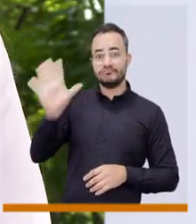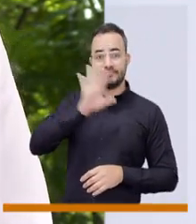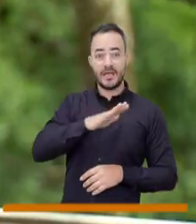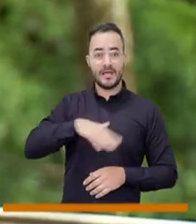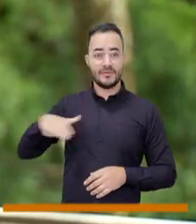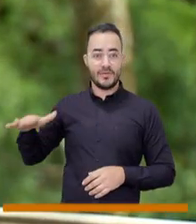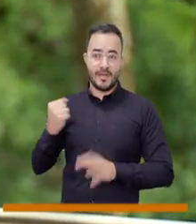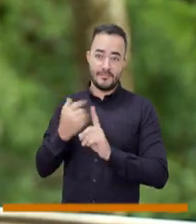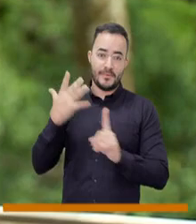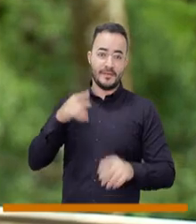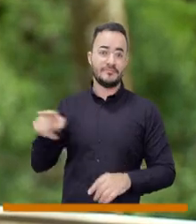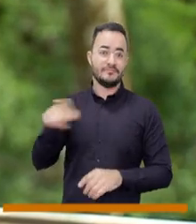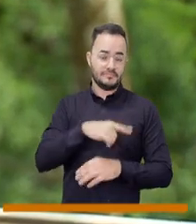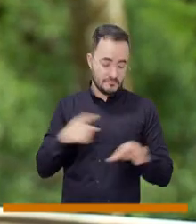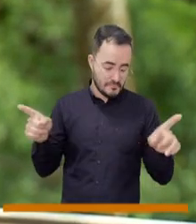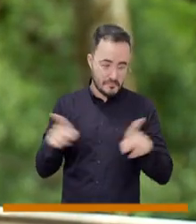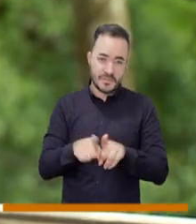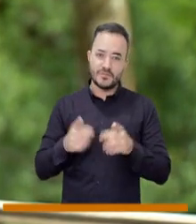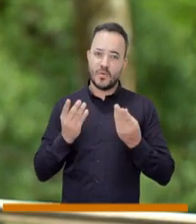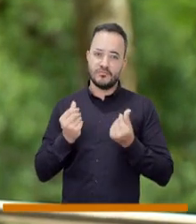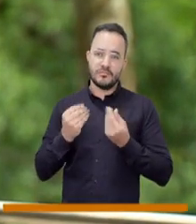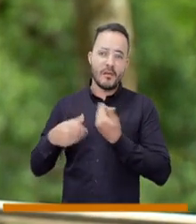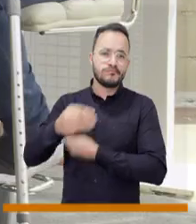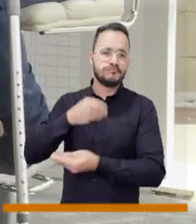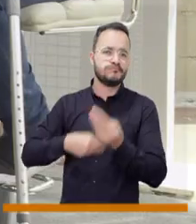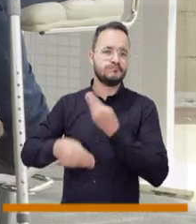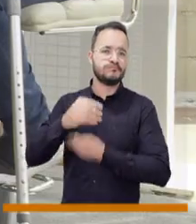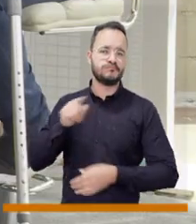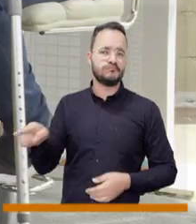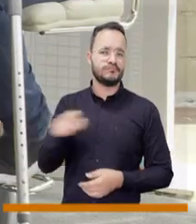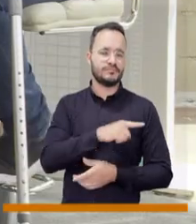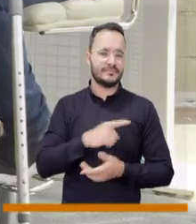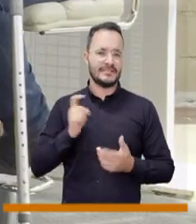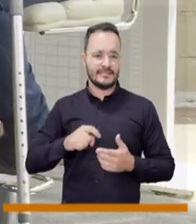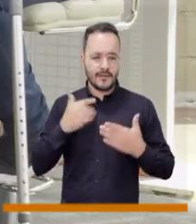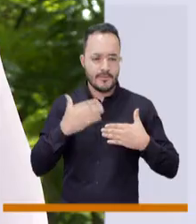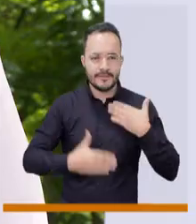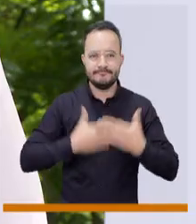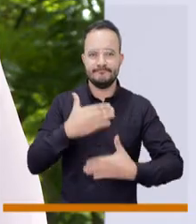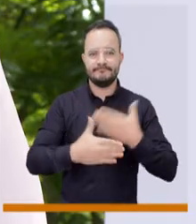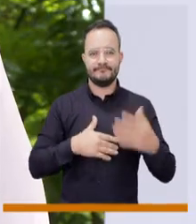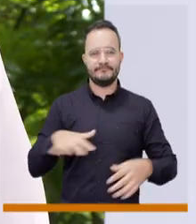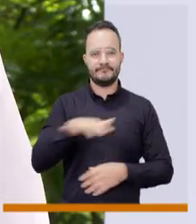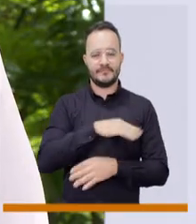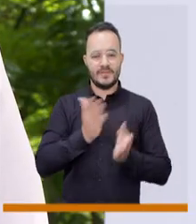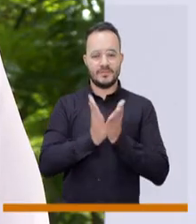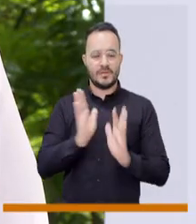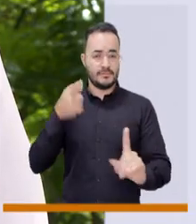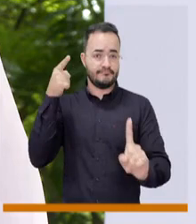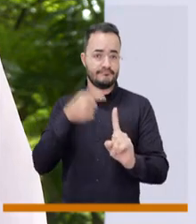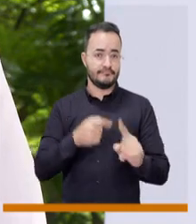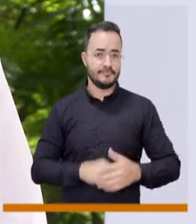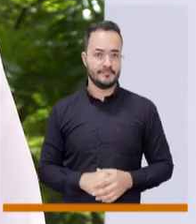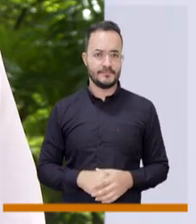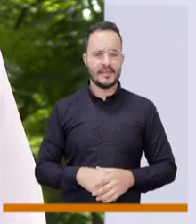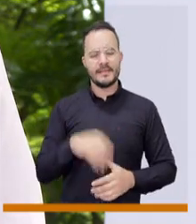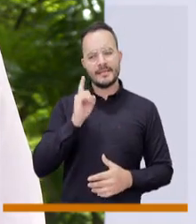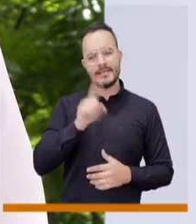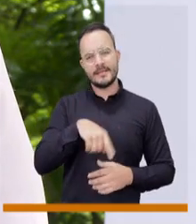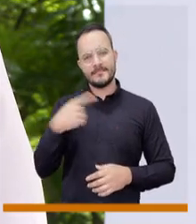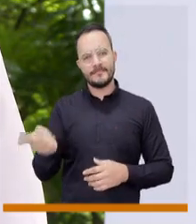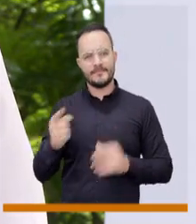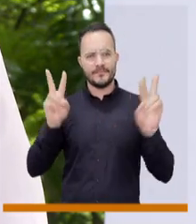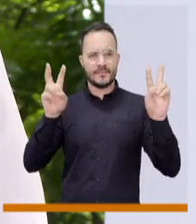orden departamental, que vienen también apalancándose dentro de esos procesos para los estudiantes. Y ni qué